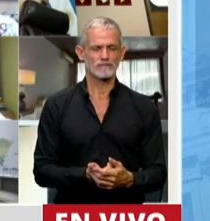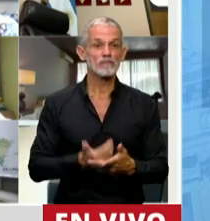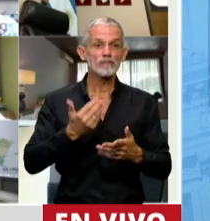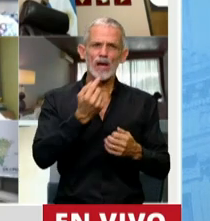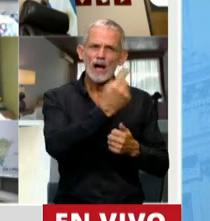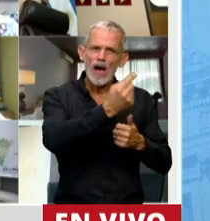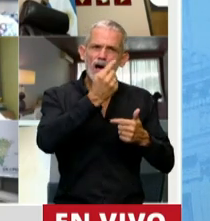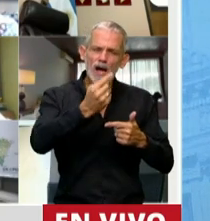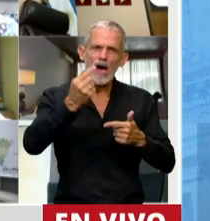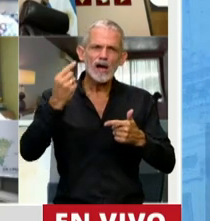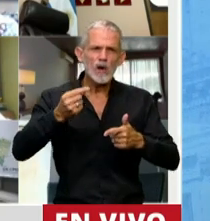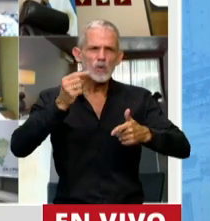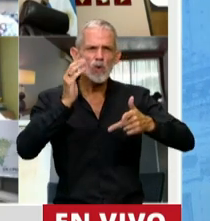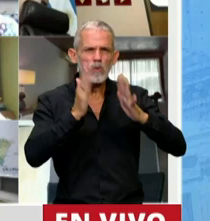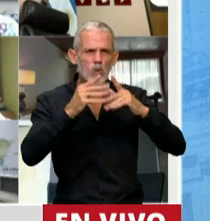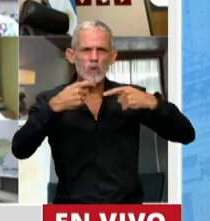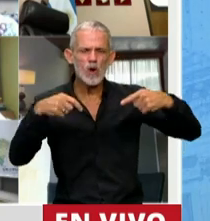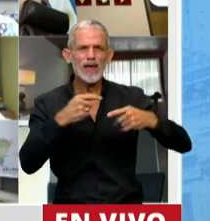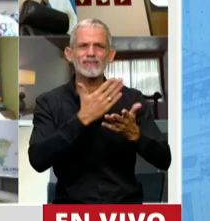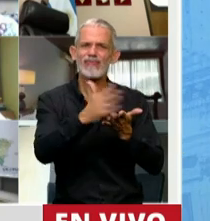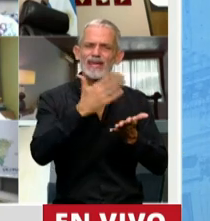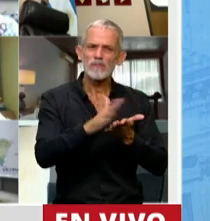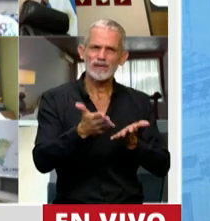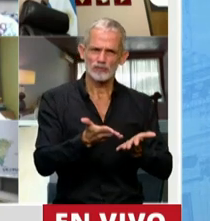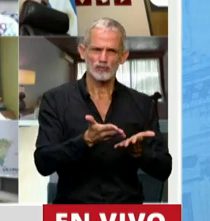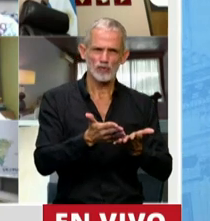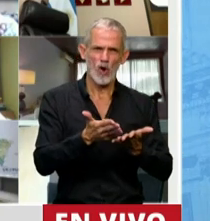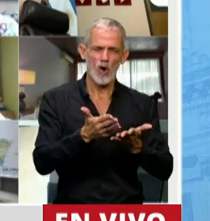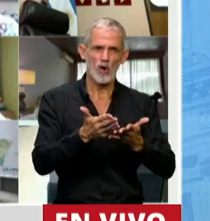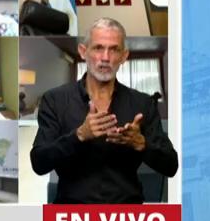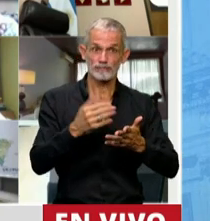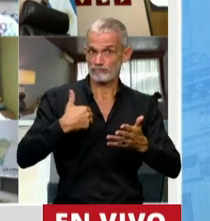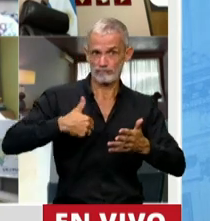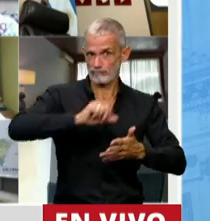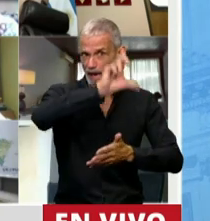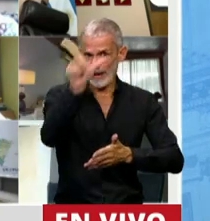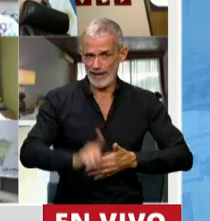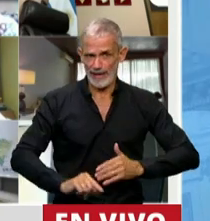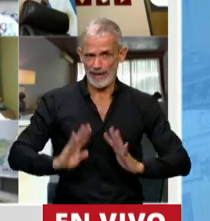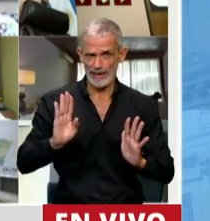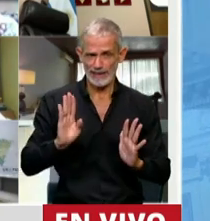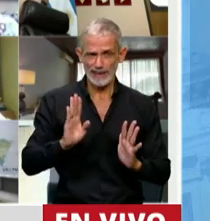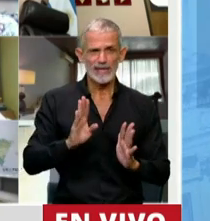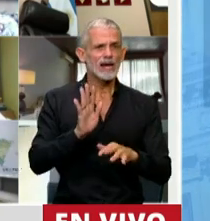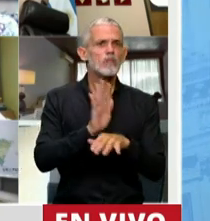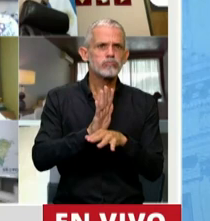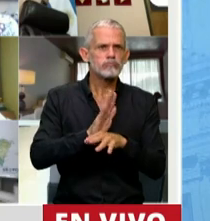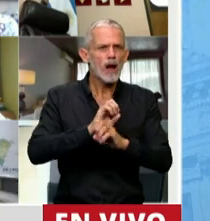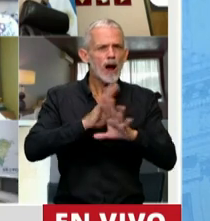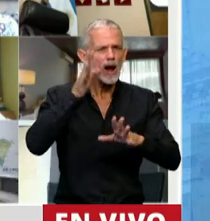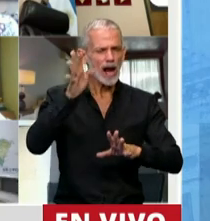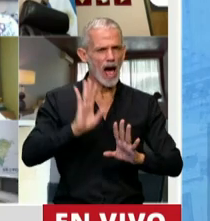Cada uno de estos hechos violentos, discriminatorios y extendidos en el país son gravísimos,